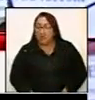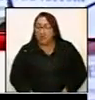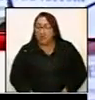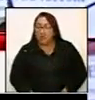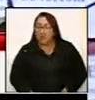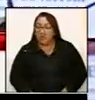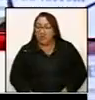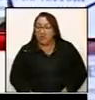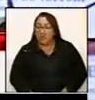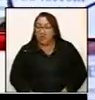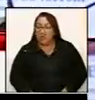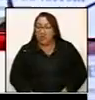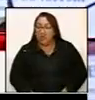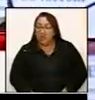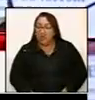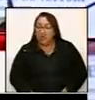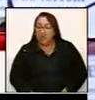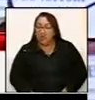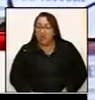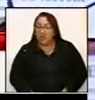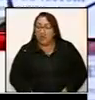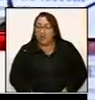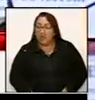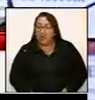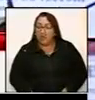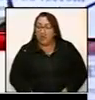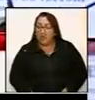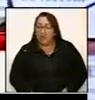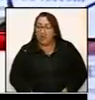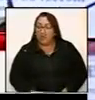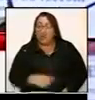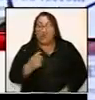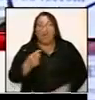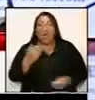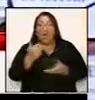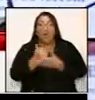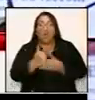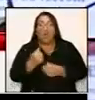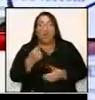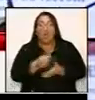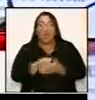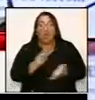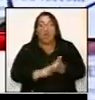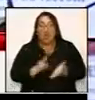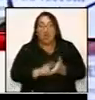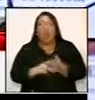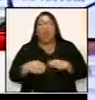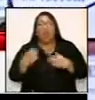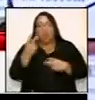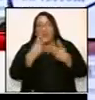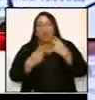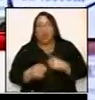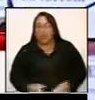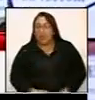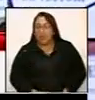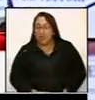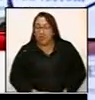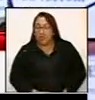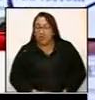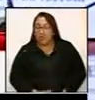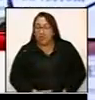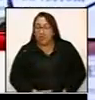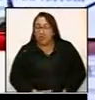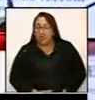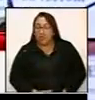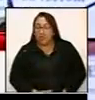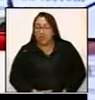final fue que solamente aquellas que tenían beneficios tributarios podían ser fiscalizadas por el